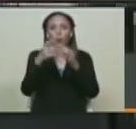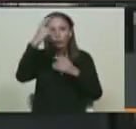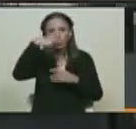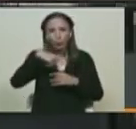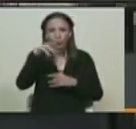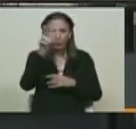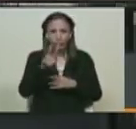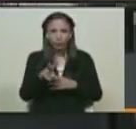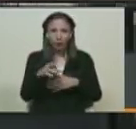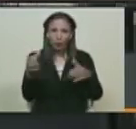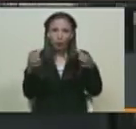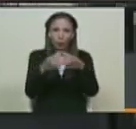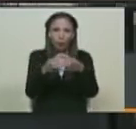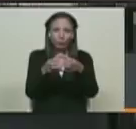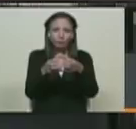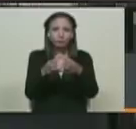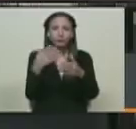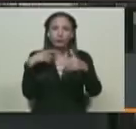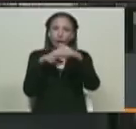Venezuela.